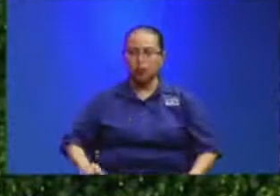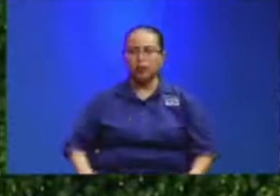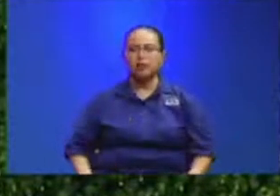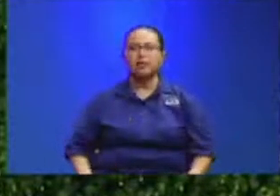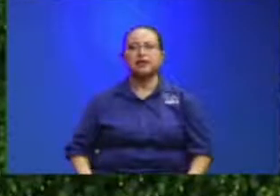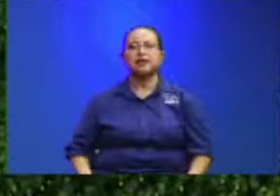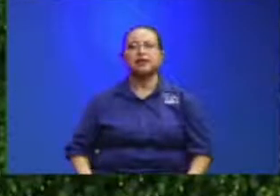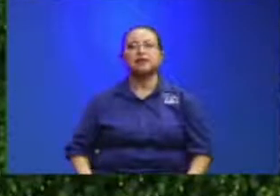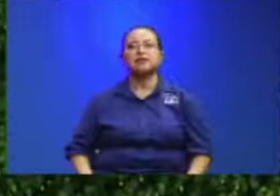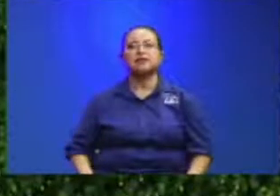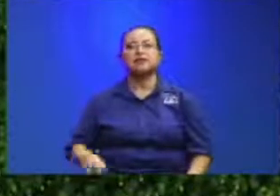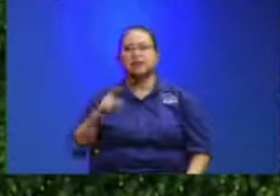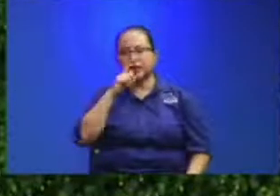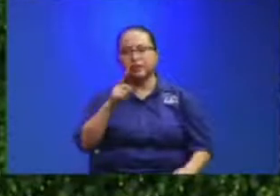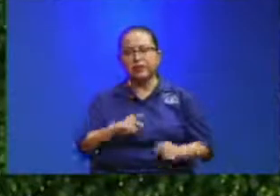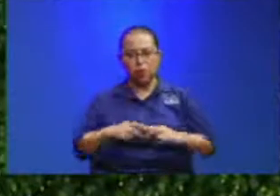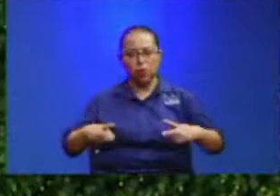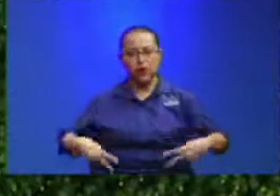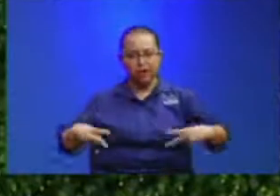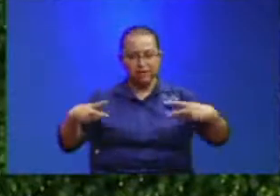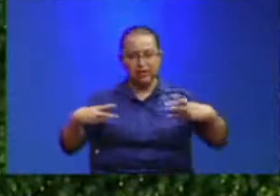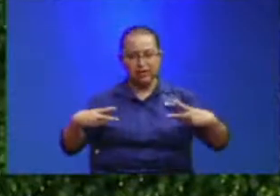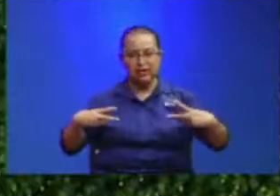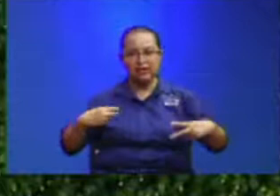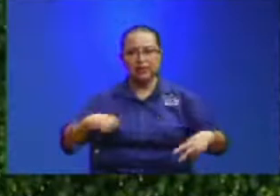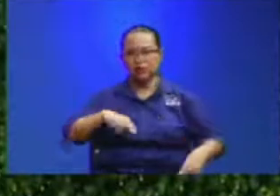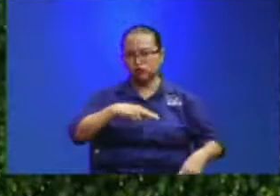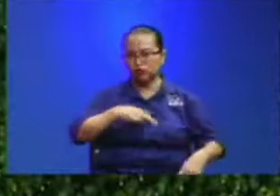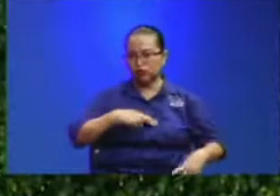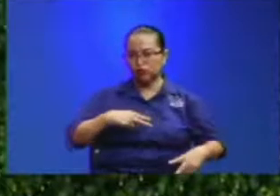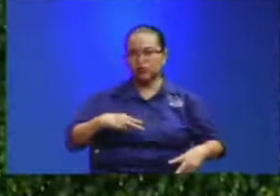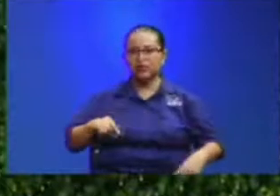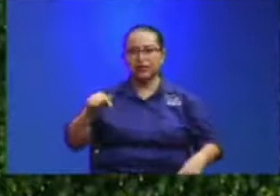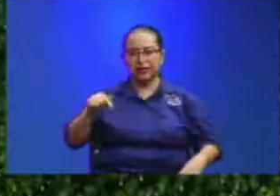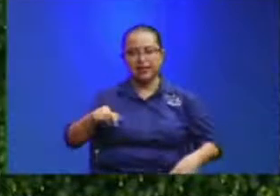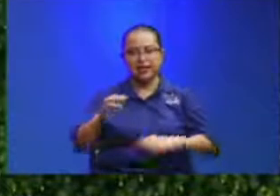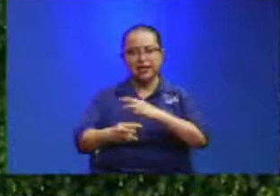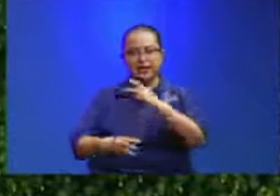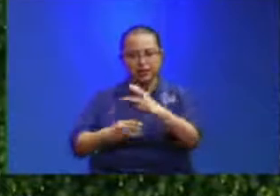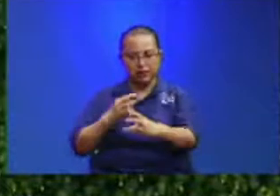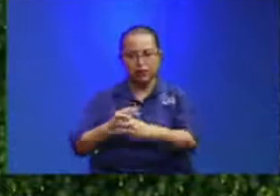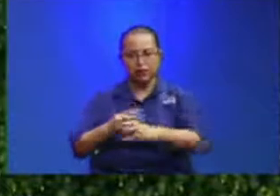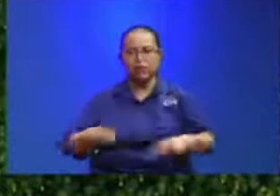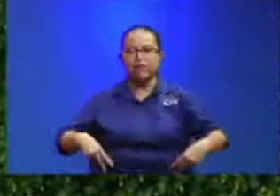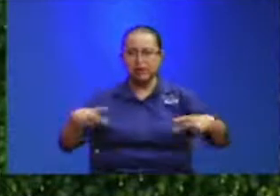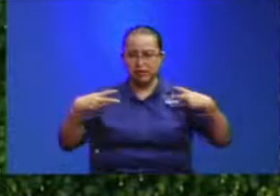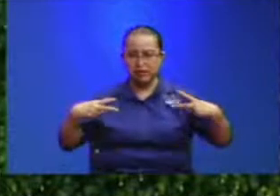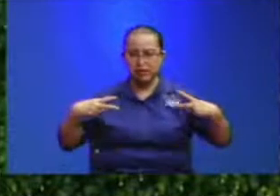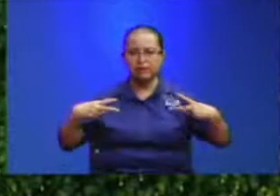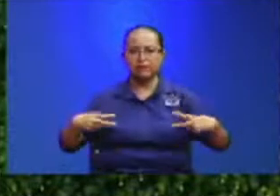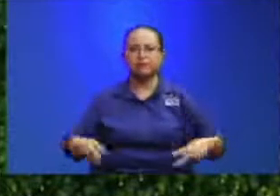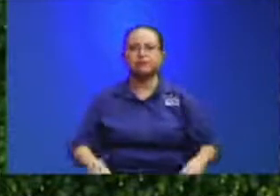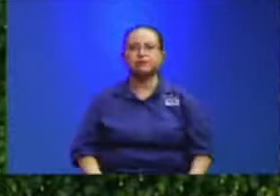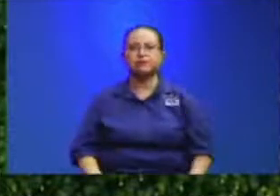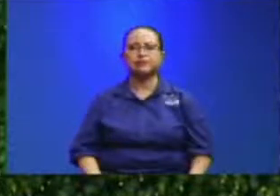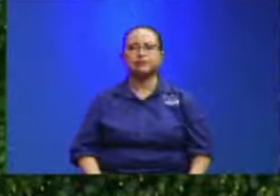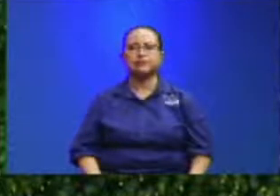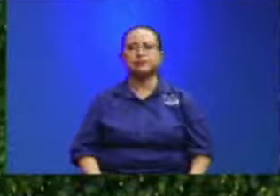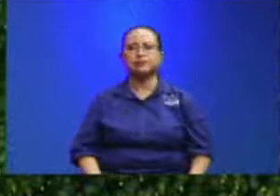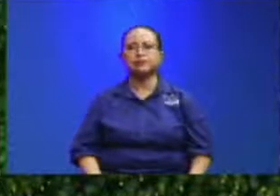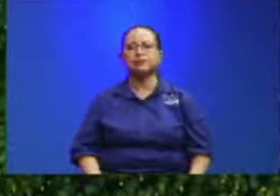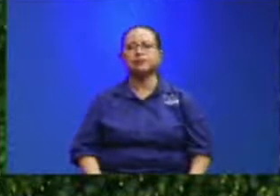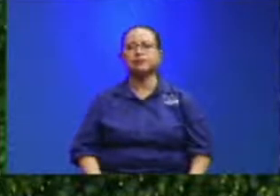vida que nosotros habríamos de llevar aquí en la tierra luego en hechos capítulo 19 y tanto en el verso 9 y